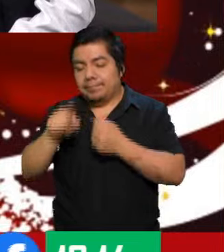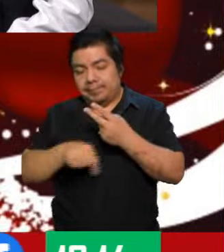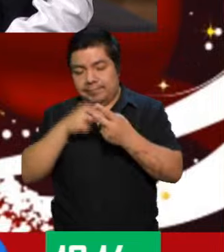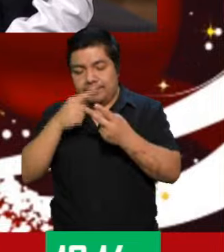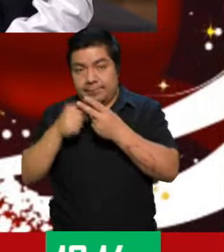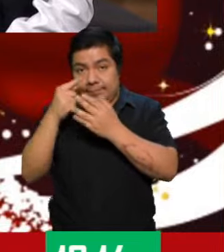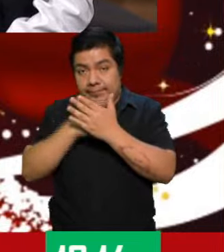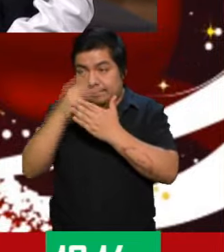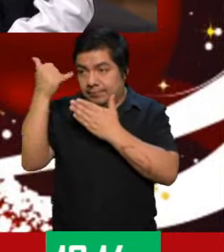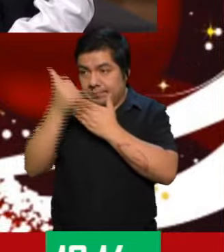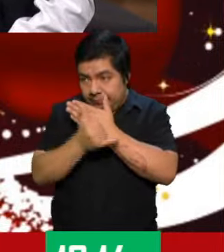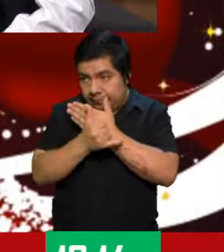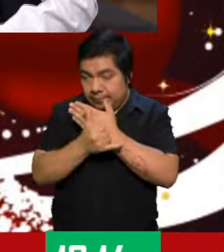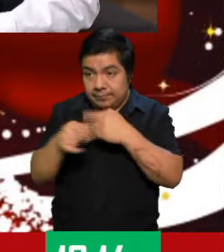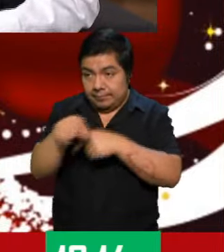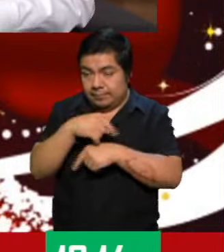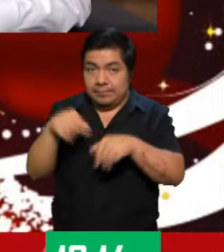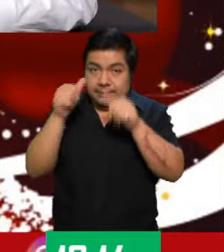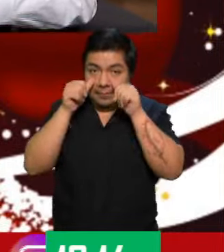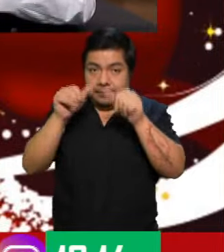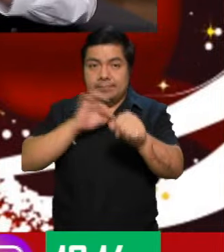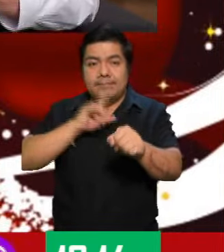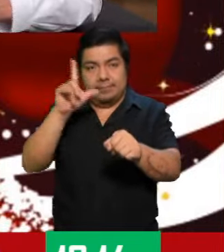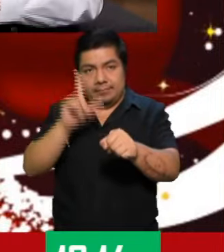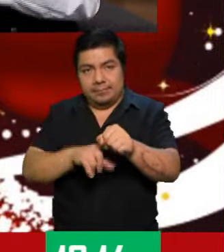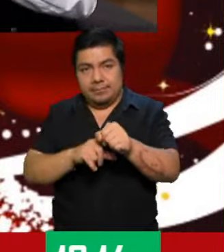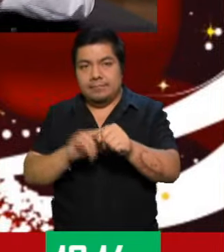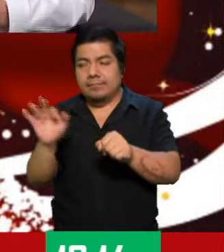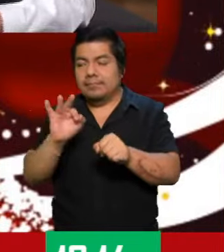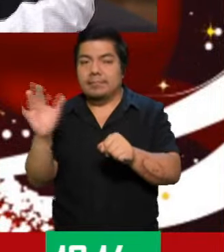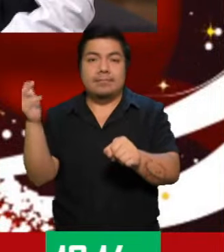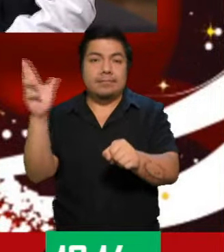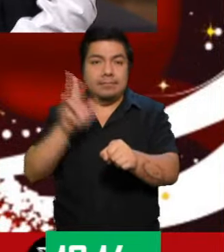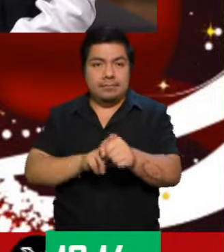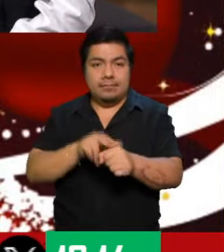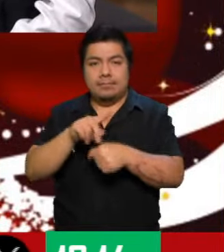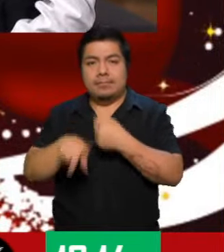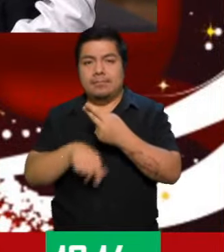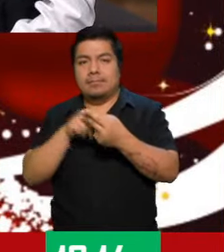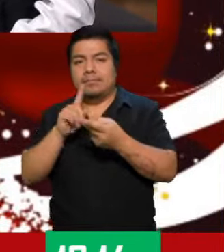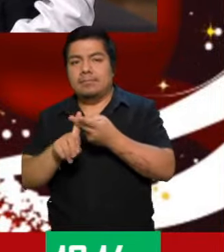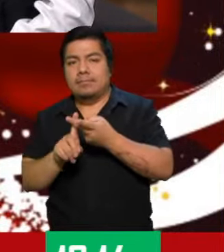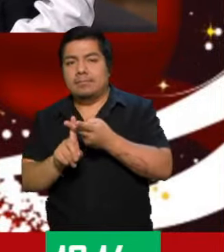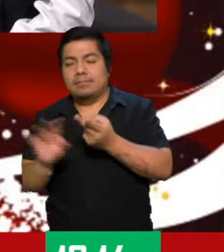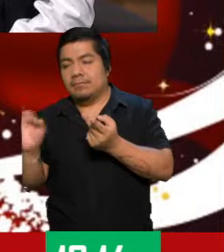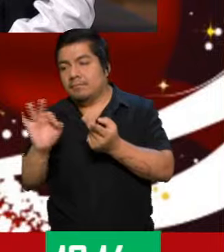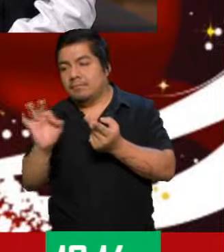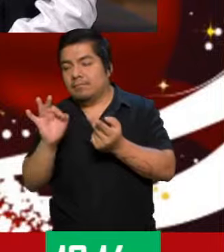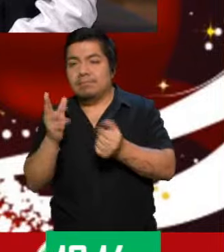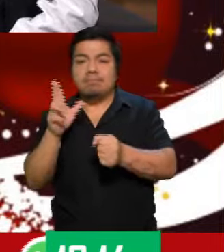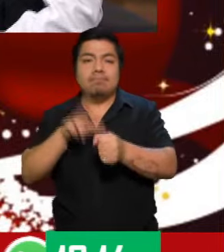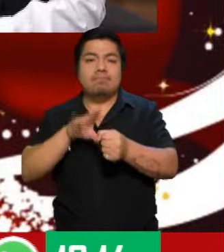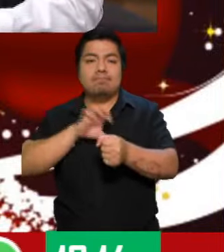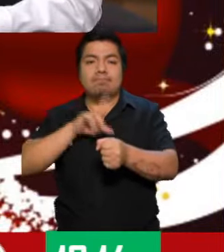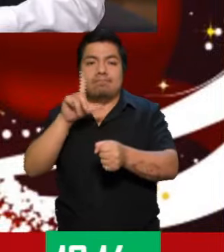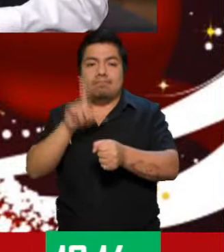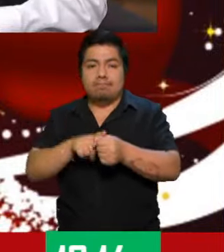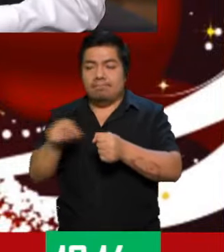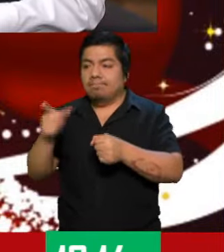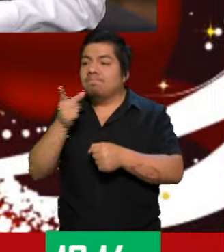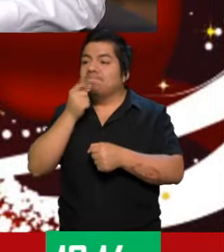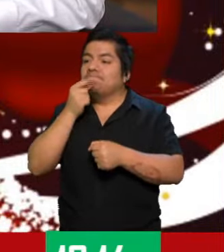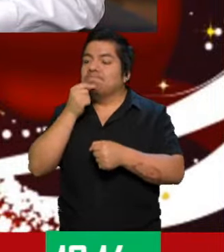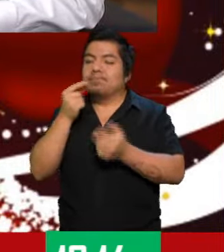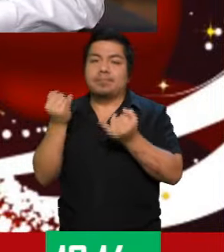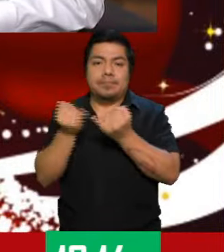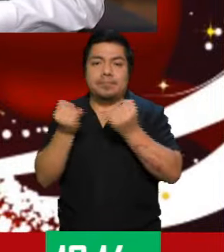proyecto de generar atención especializada, ya sea vía un hospital o alguna serie de clínicas especializadas en la policía y en todos